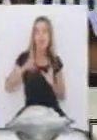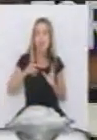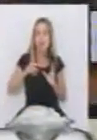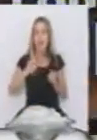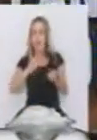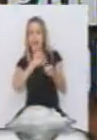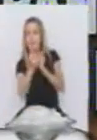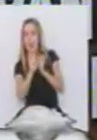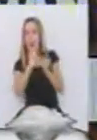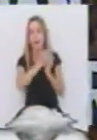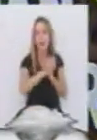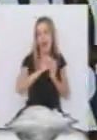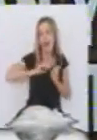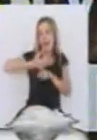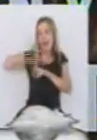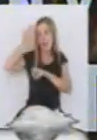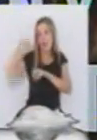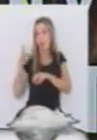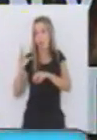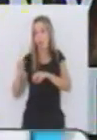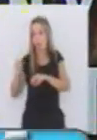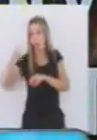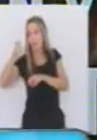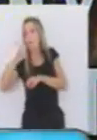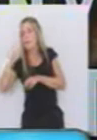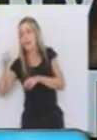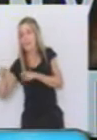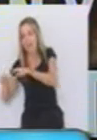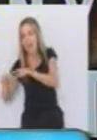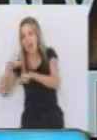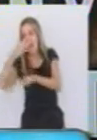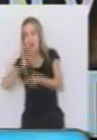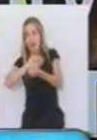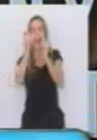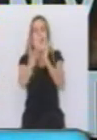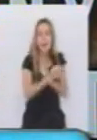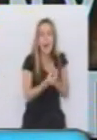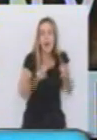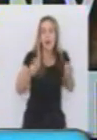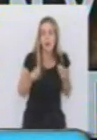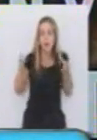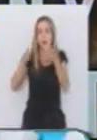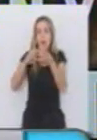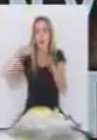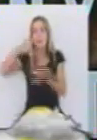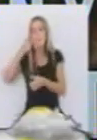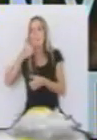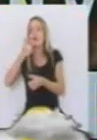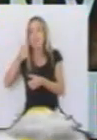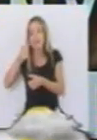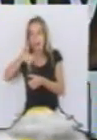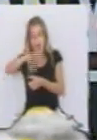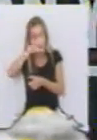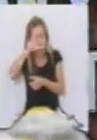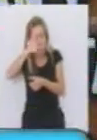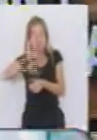lo hicimos ir a Brasil con el Papa. ¿Vos te acordás? En 2013 que Cristina estaba invitada a ir a Brasil cuando viaja el Papa y le dice,